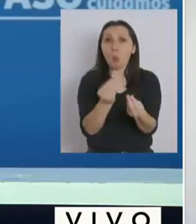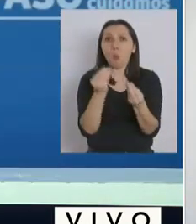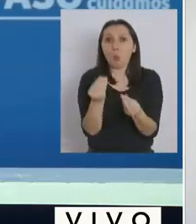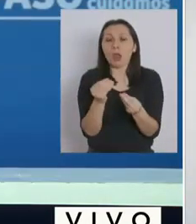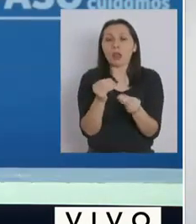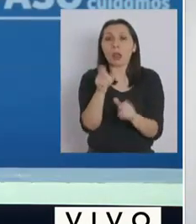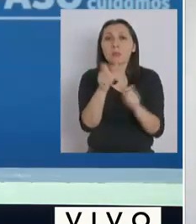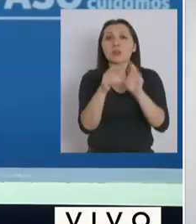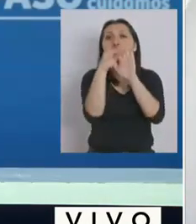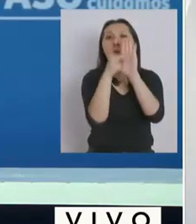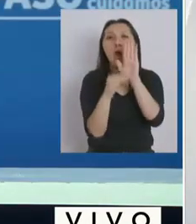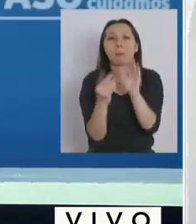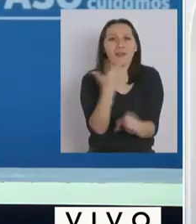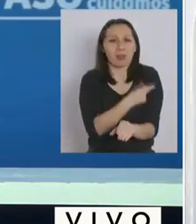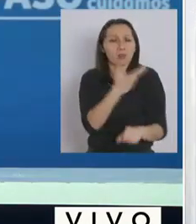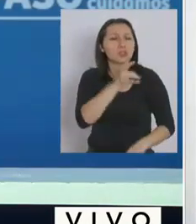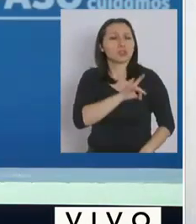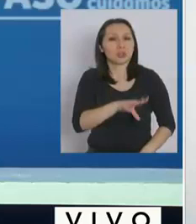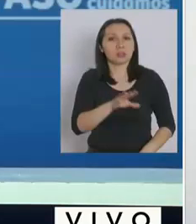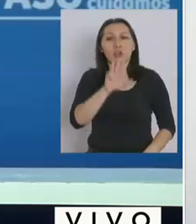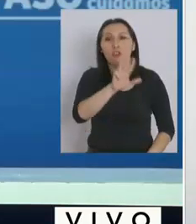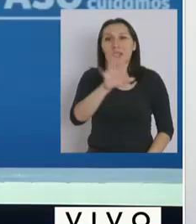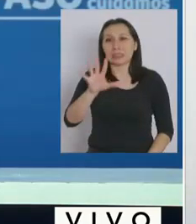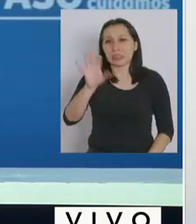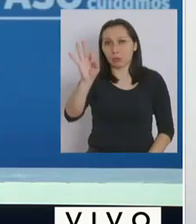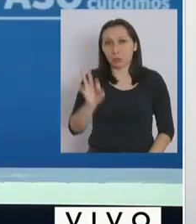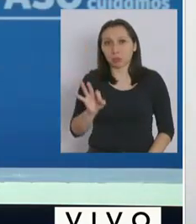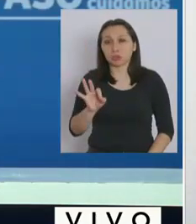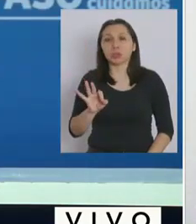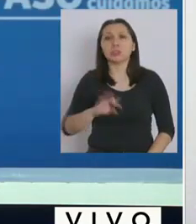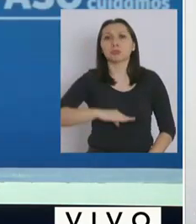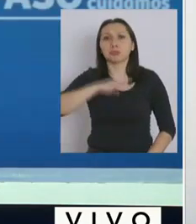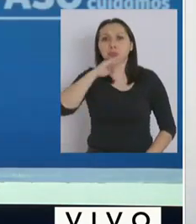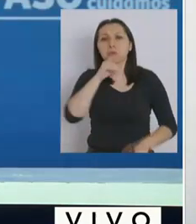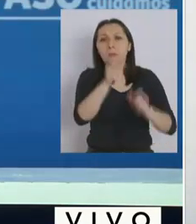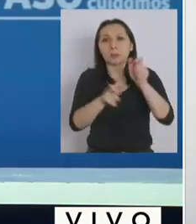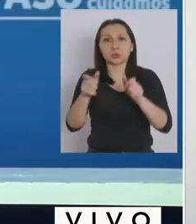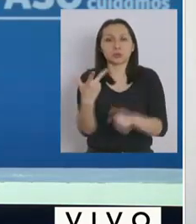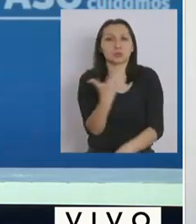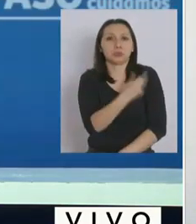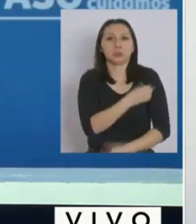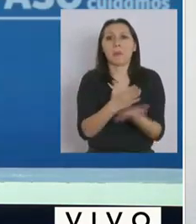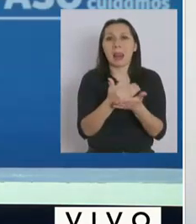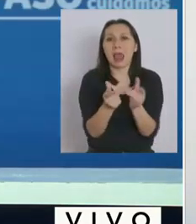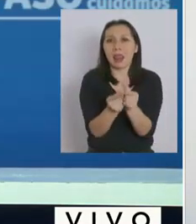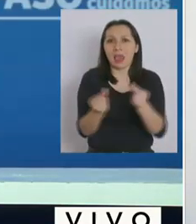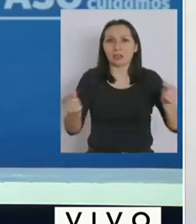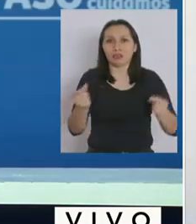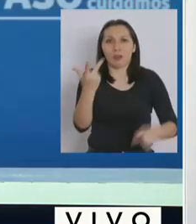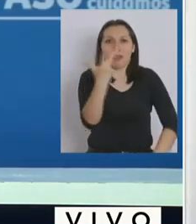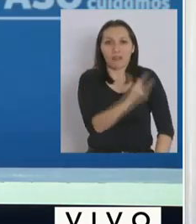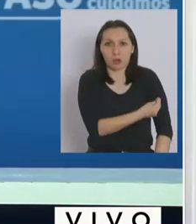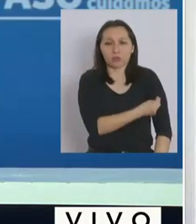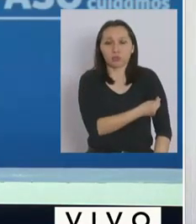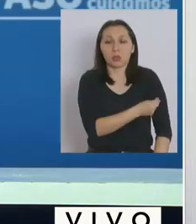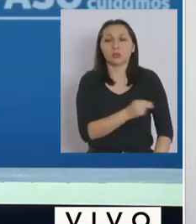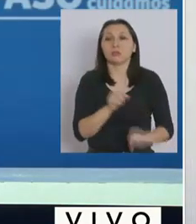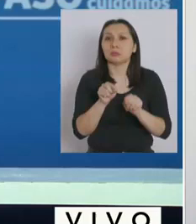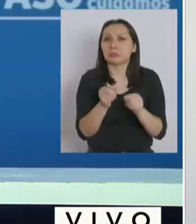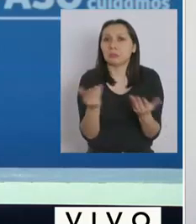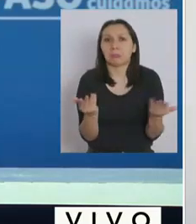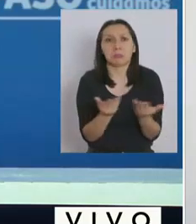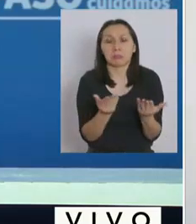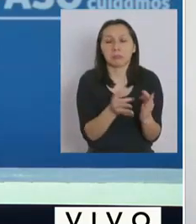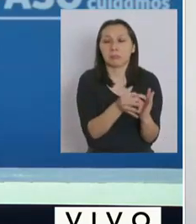buena programa de vacunación, más del 95% de cobertura de nuestro Plan Nacional de Vacunación, debido a